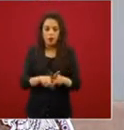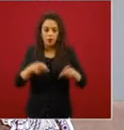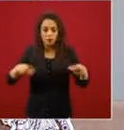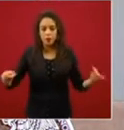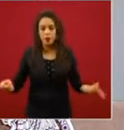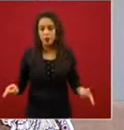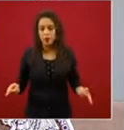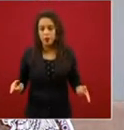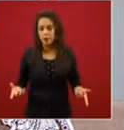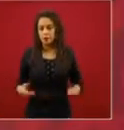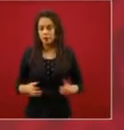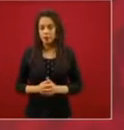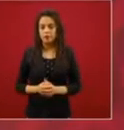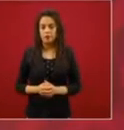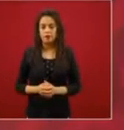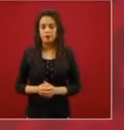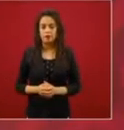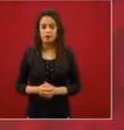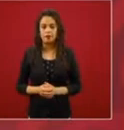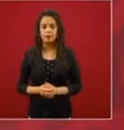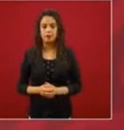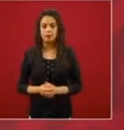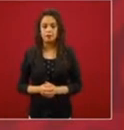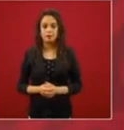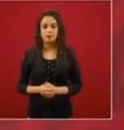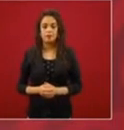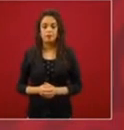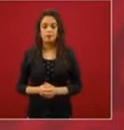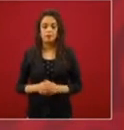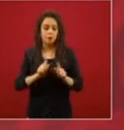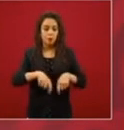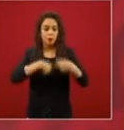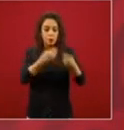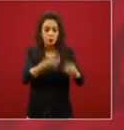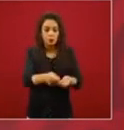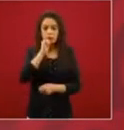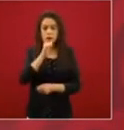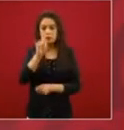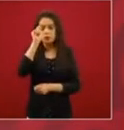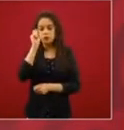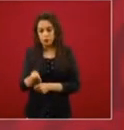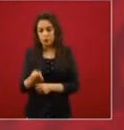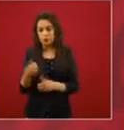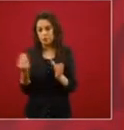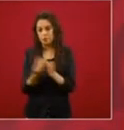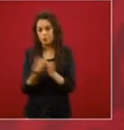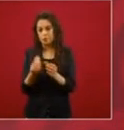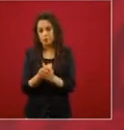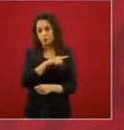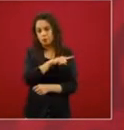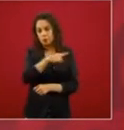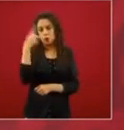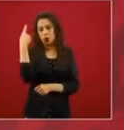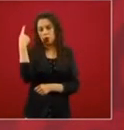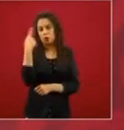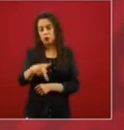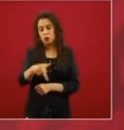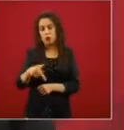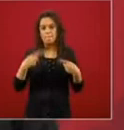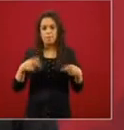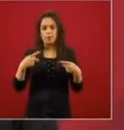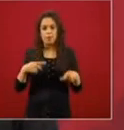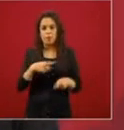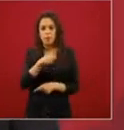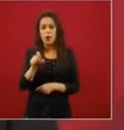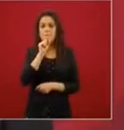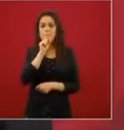no le damos lo que le corresponde a la gente, todo se queda en el